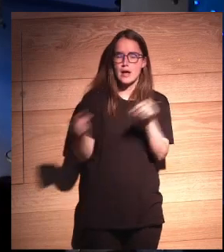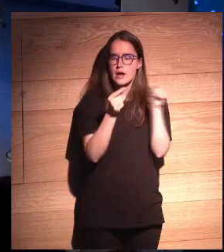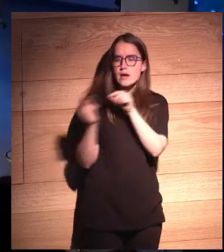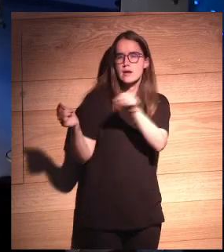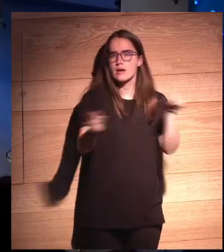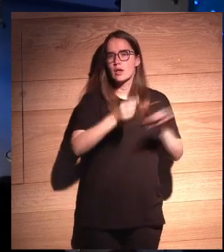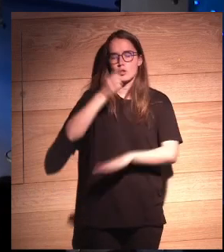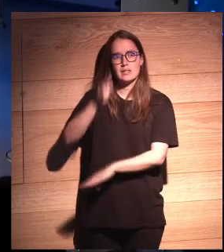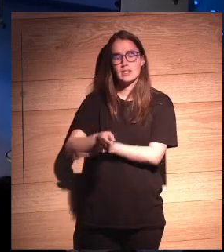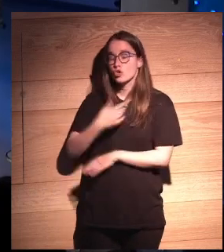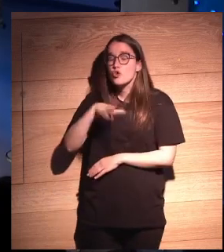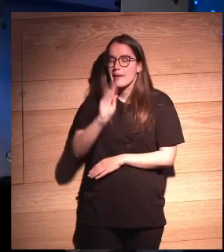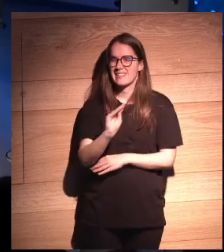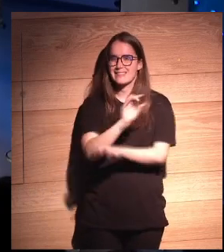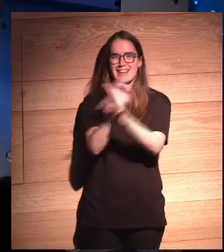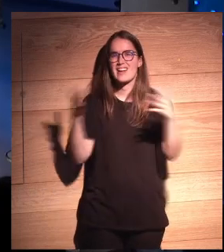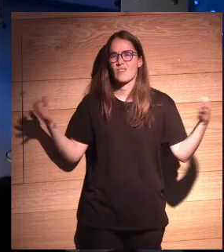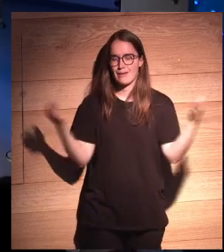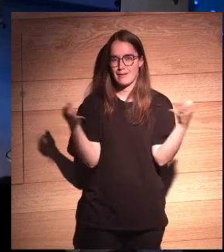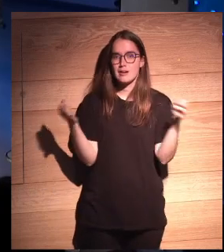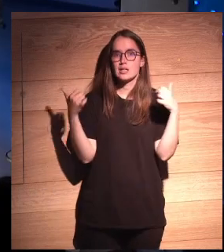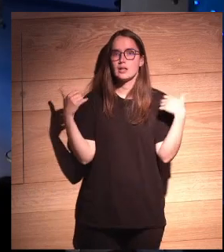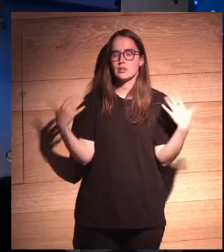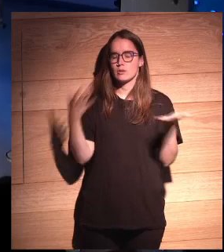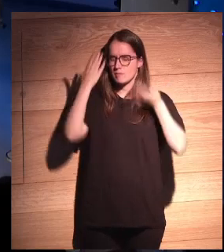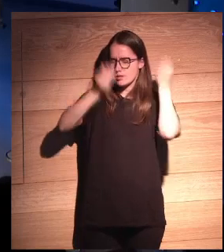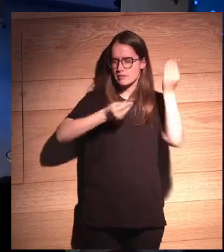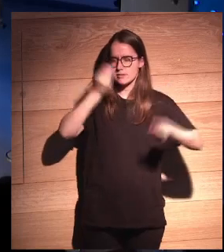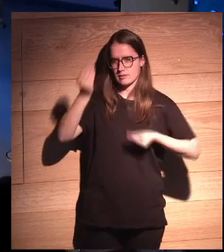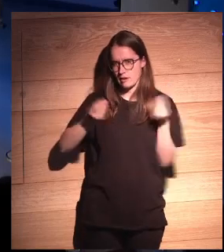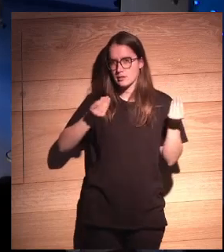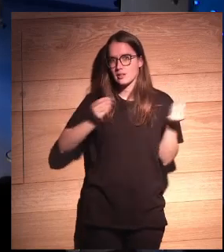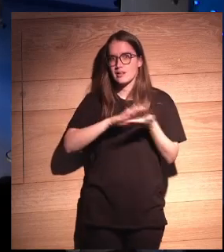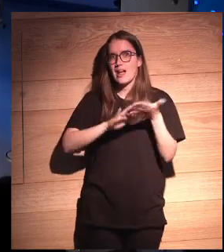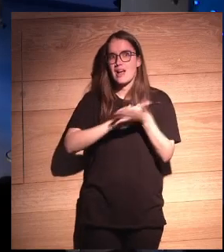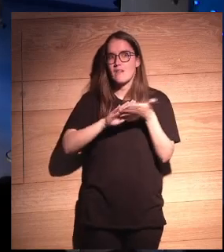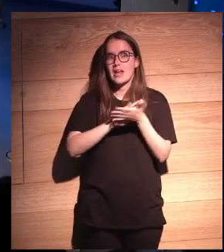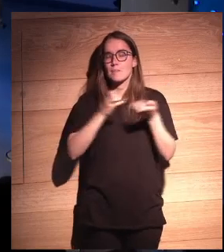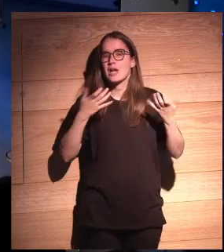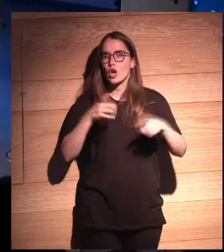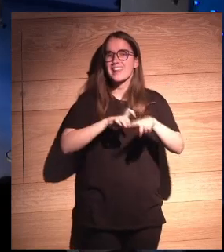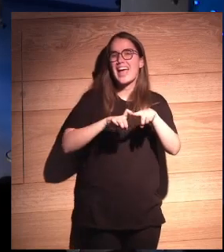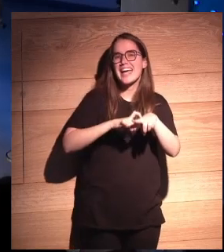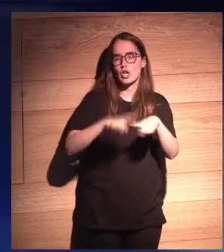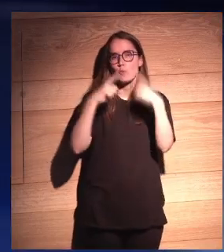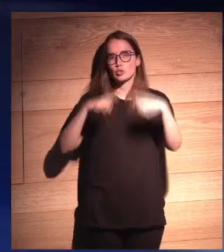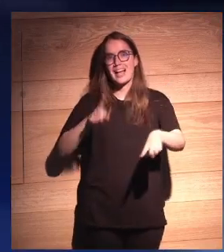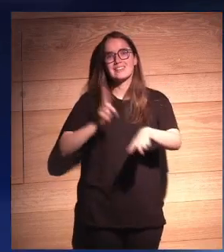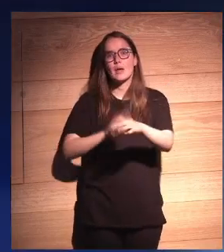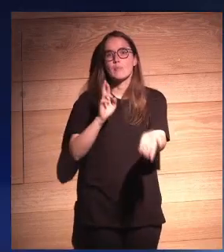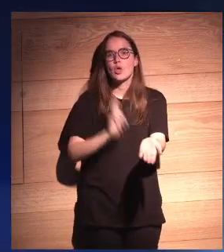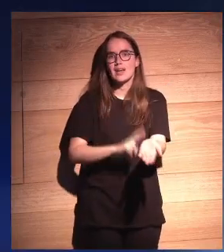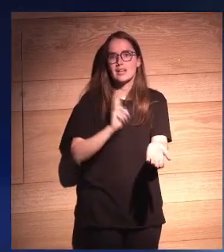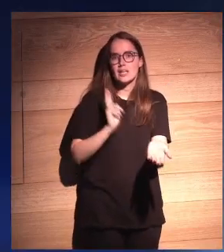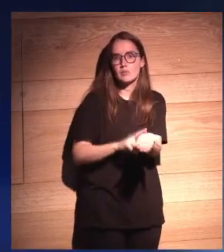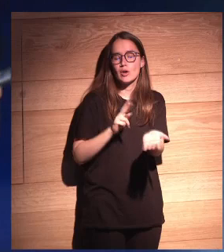director no podía entender realmente lo que quería que sonara. Por lo tanto, le pensé que sería útil hablar mejor de géneros musicales, del tiempo, de ritmo,